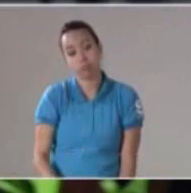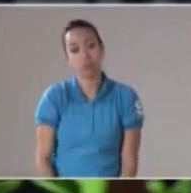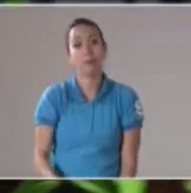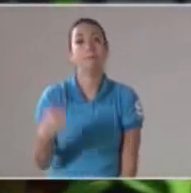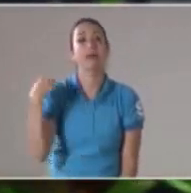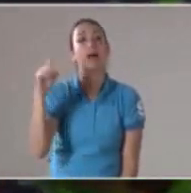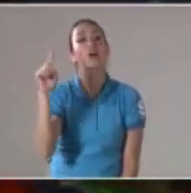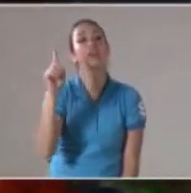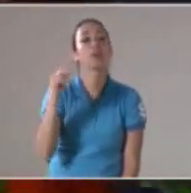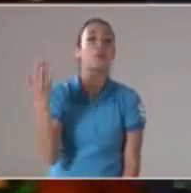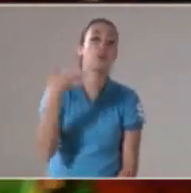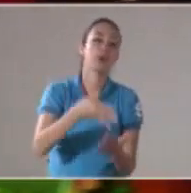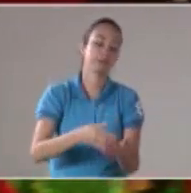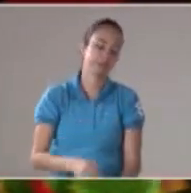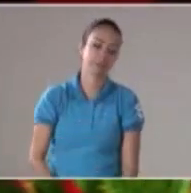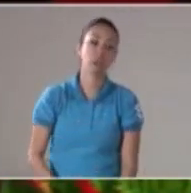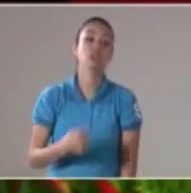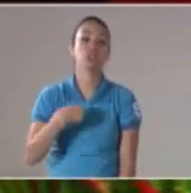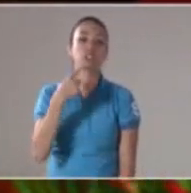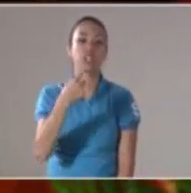dónde me voy? Ahí te voy a decir, camina.